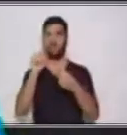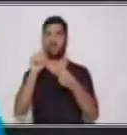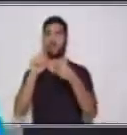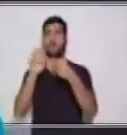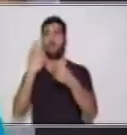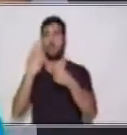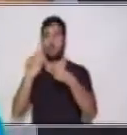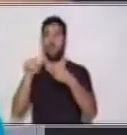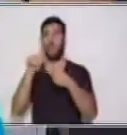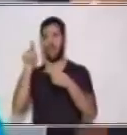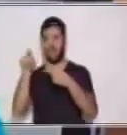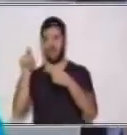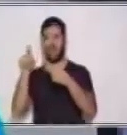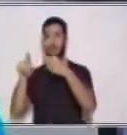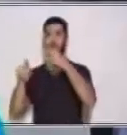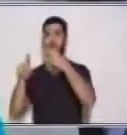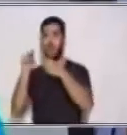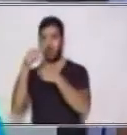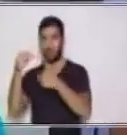180 grados.